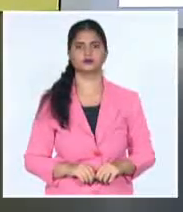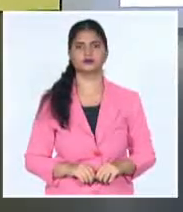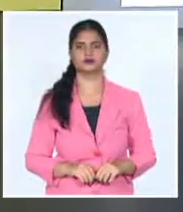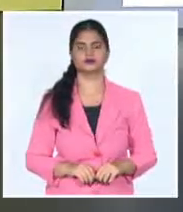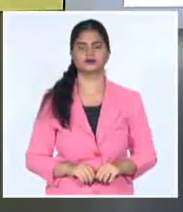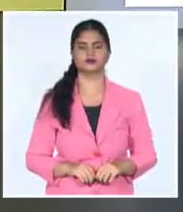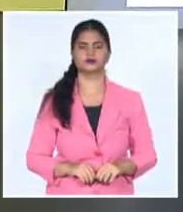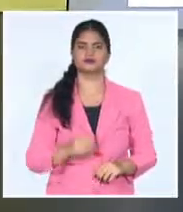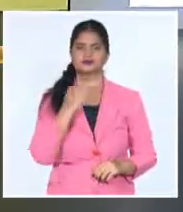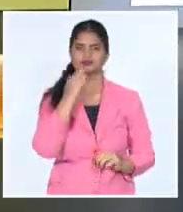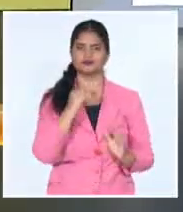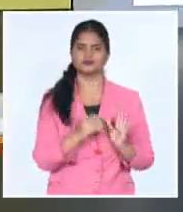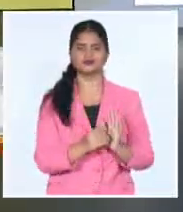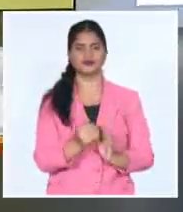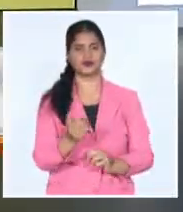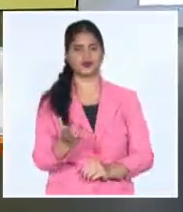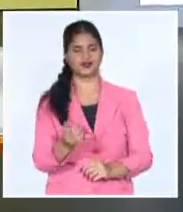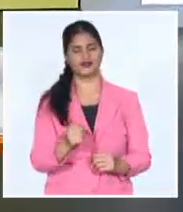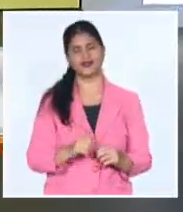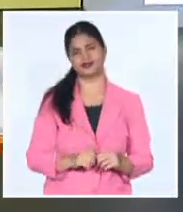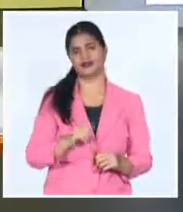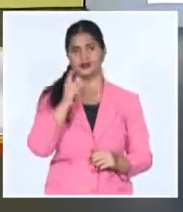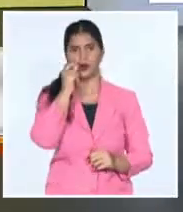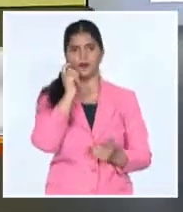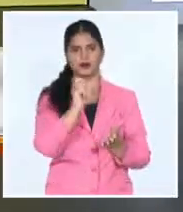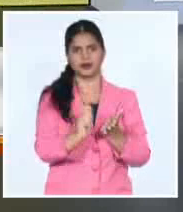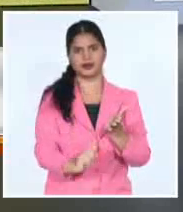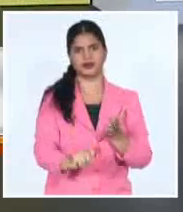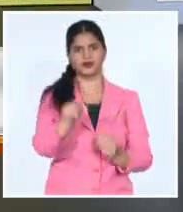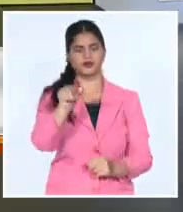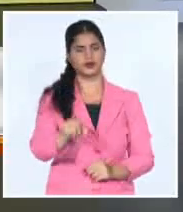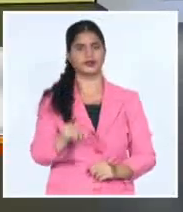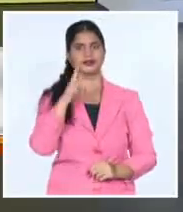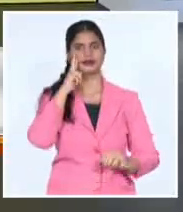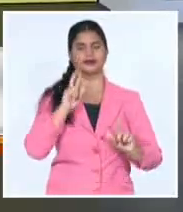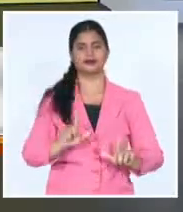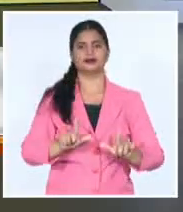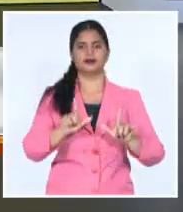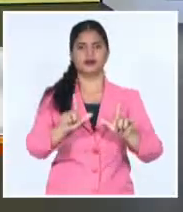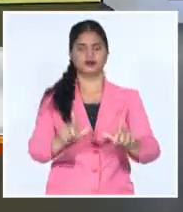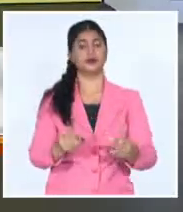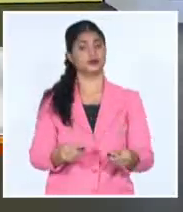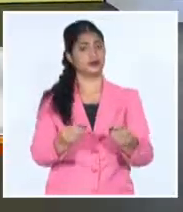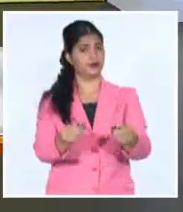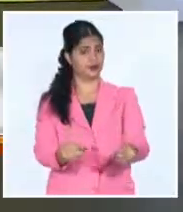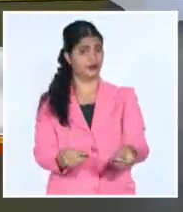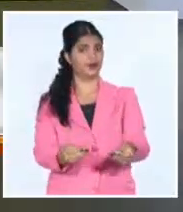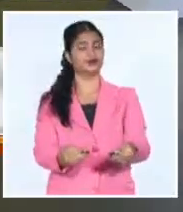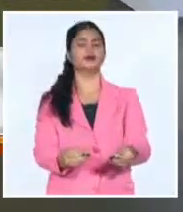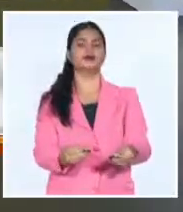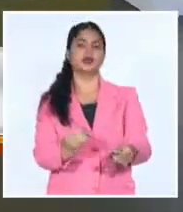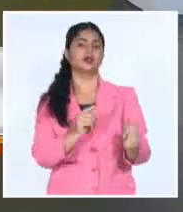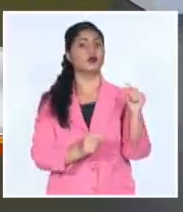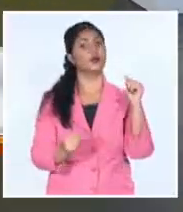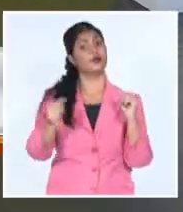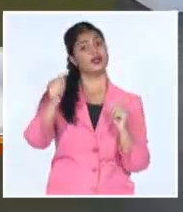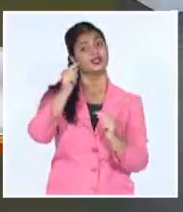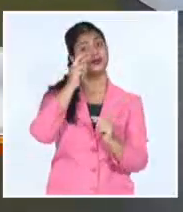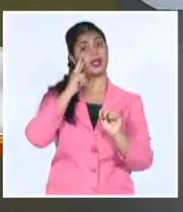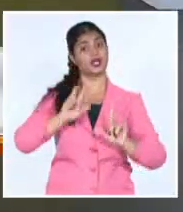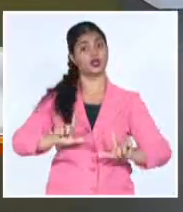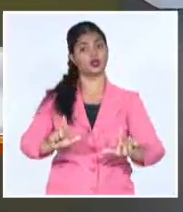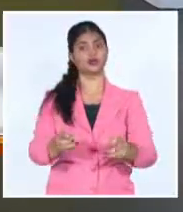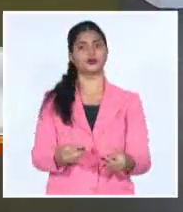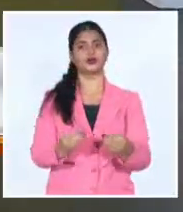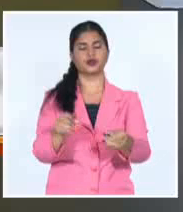Saludos. El poeta de Media Luna, Andrés Conde, recibió el premio literario José Joaquín Palma, máximo galardón que entrega la Unión